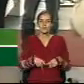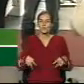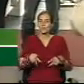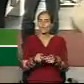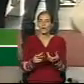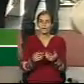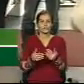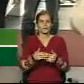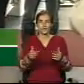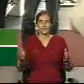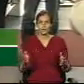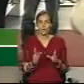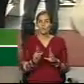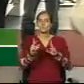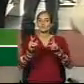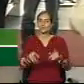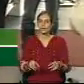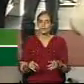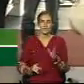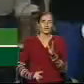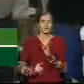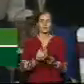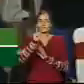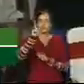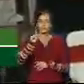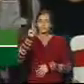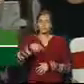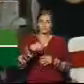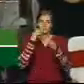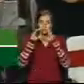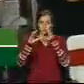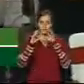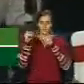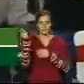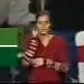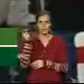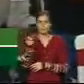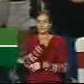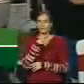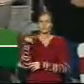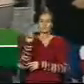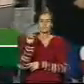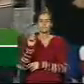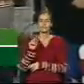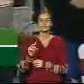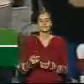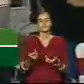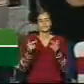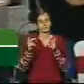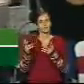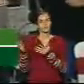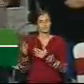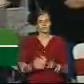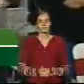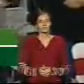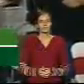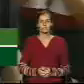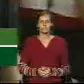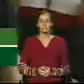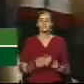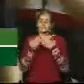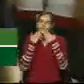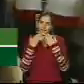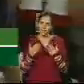que se nos abrió la oportunidad de desarrollar y comunicarle al pueblo venezolano. Adelante.